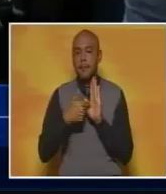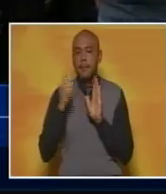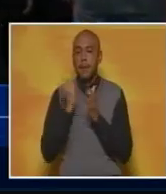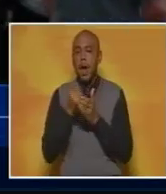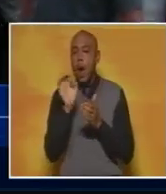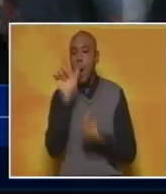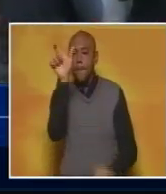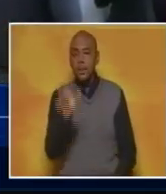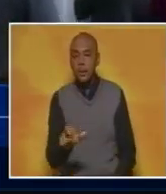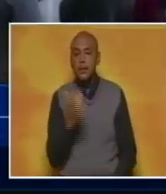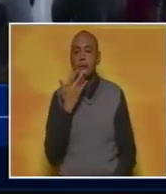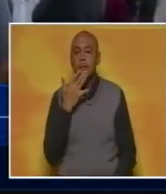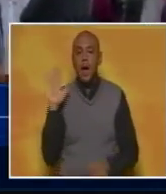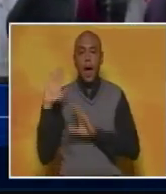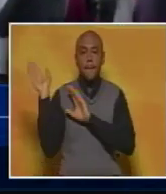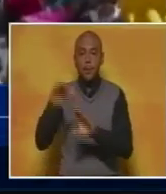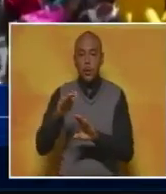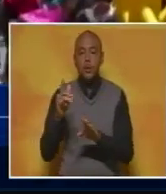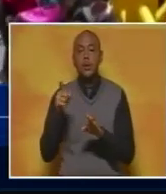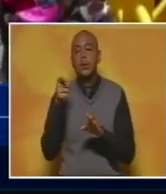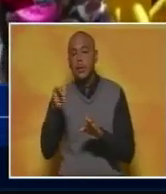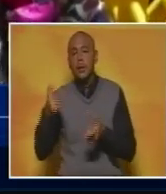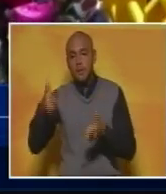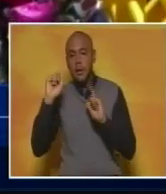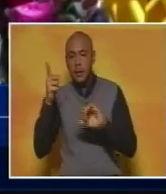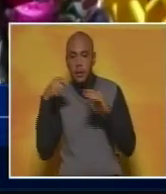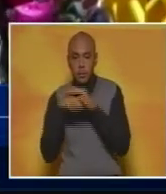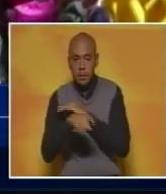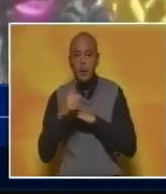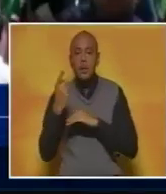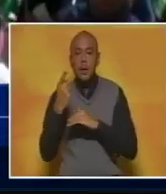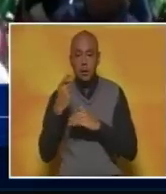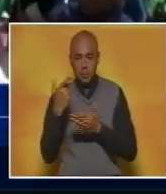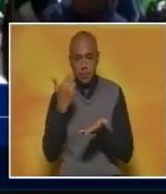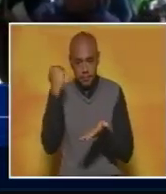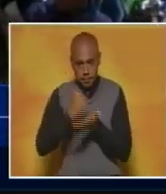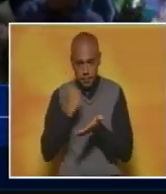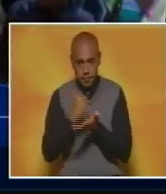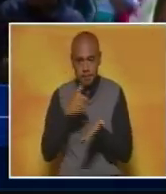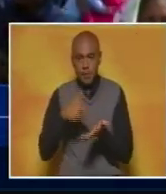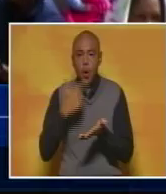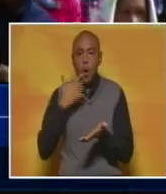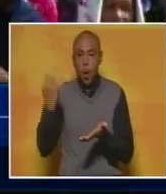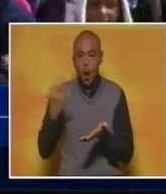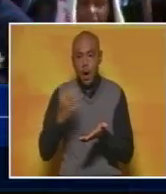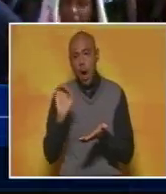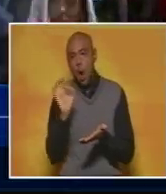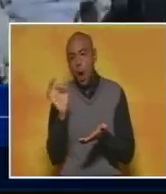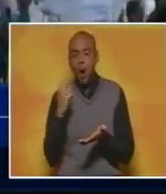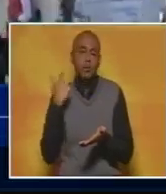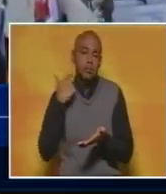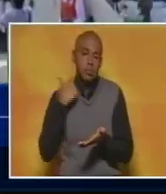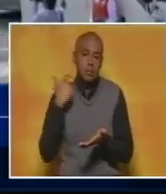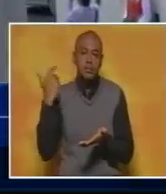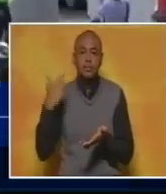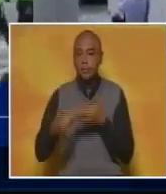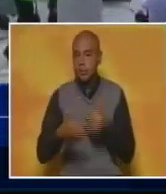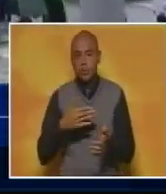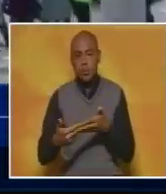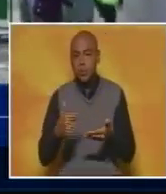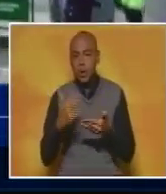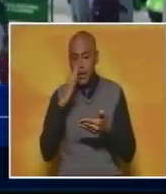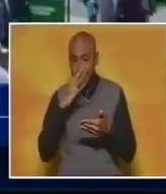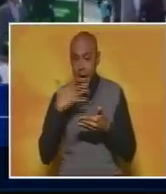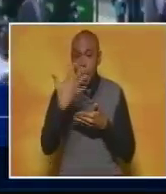beneficiado por la amnistía migratoria, tener el pasaporte original vigente o vencido hasta 5 años después de su fecha de caducidad y